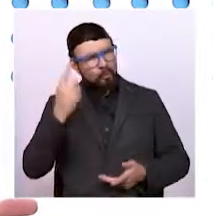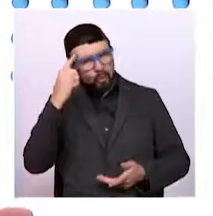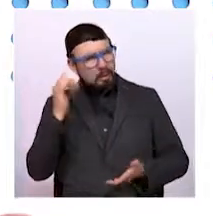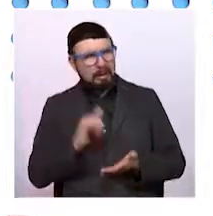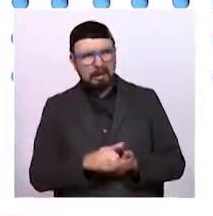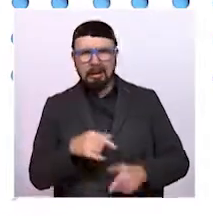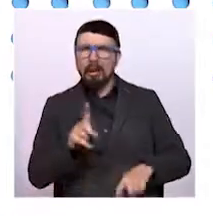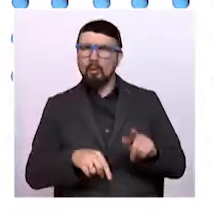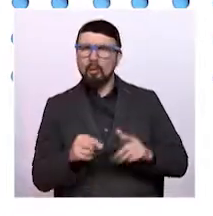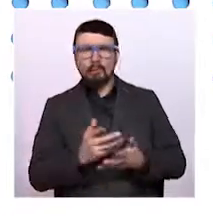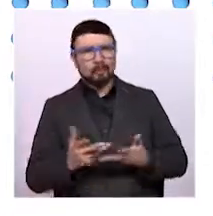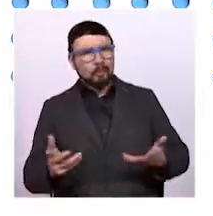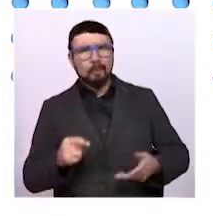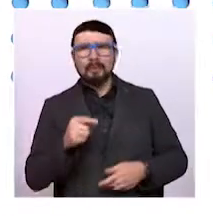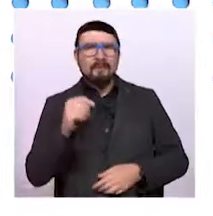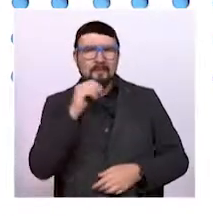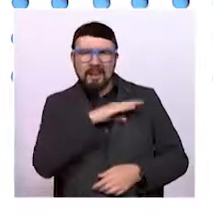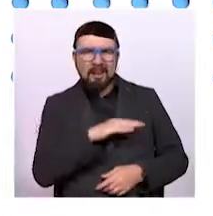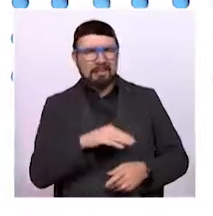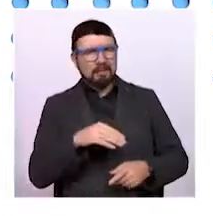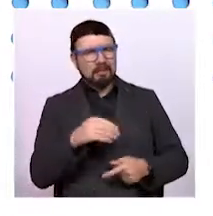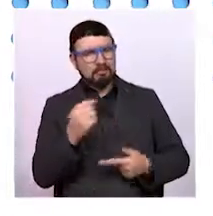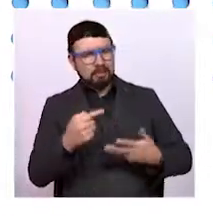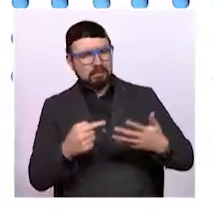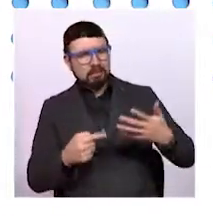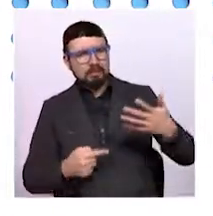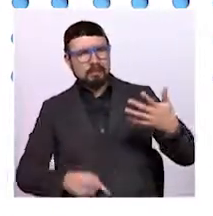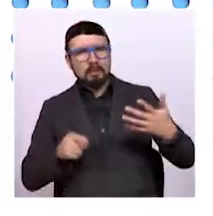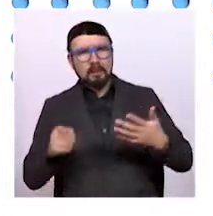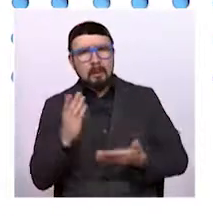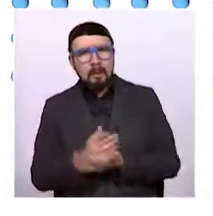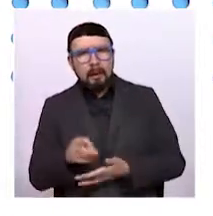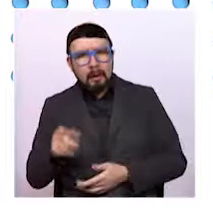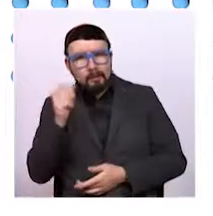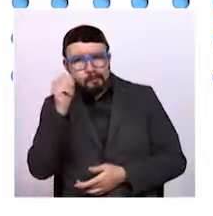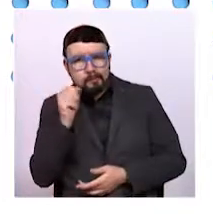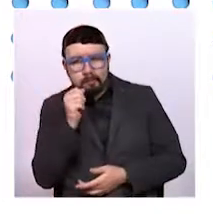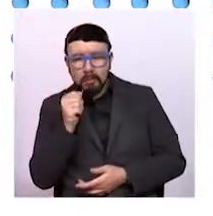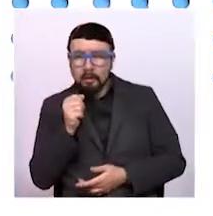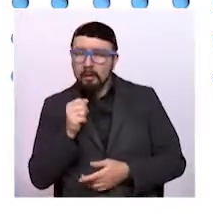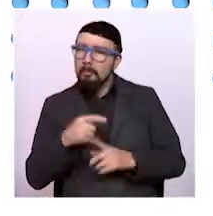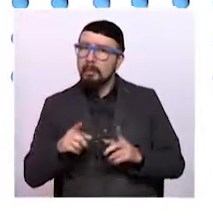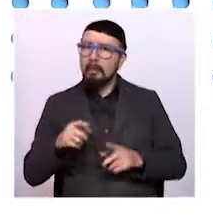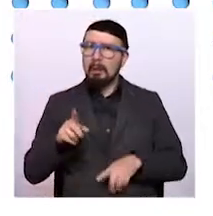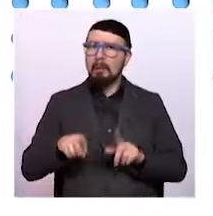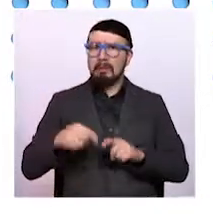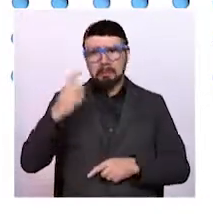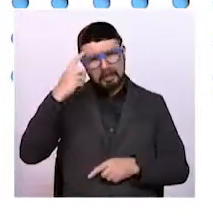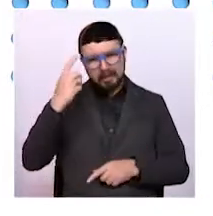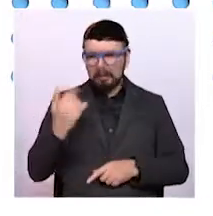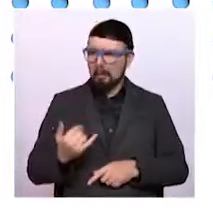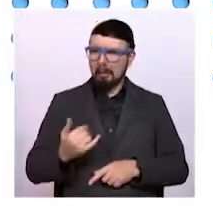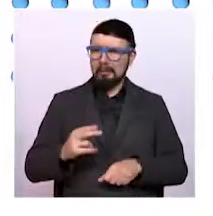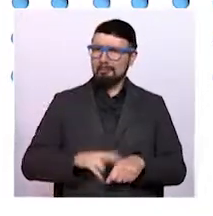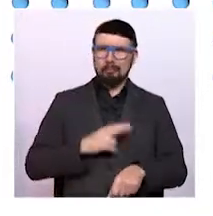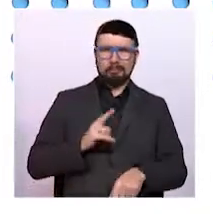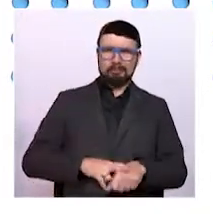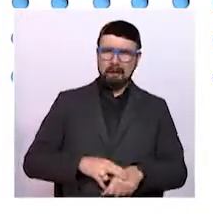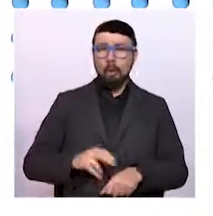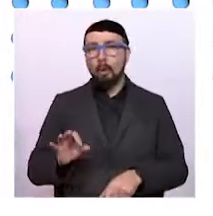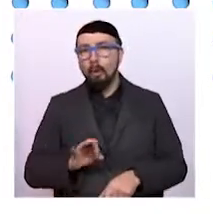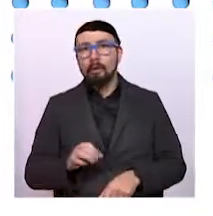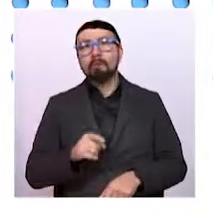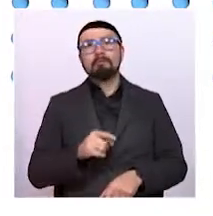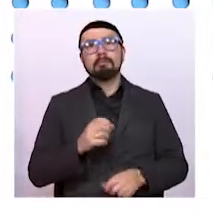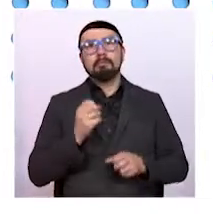una cantidad de cosas que suceden en el embarazo que creemos que son anormales pero puede que sean normales y vamos a